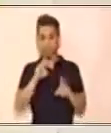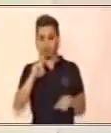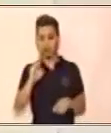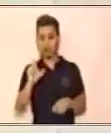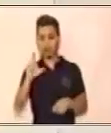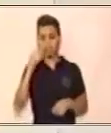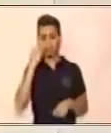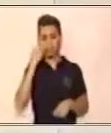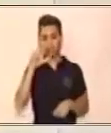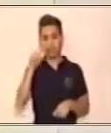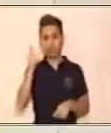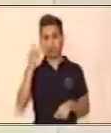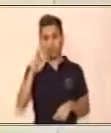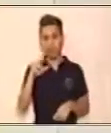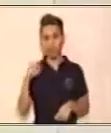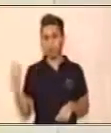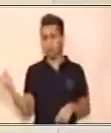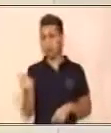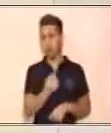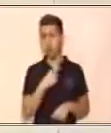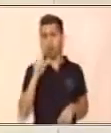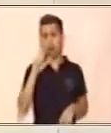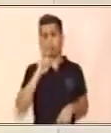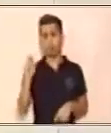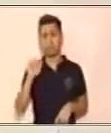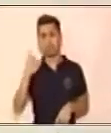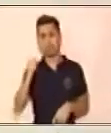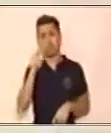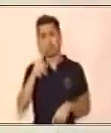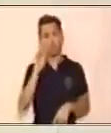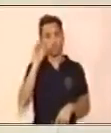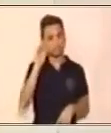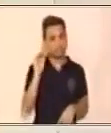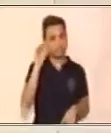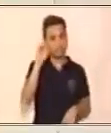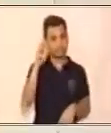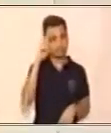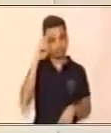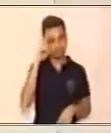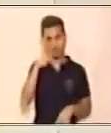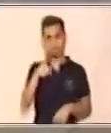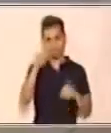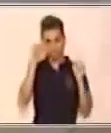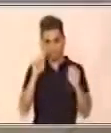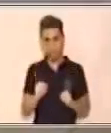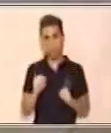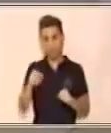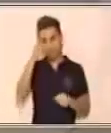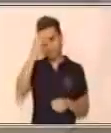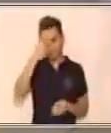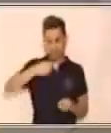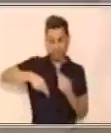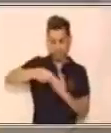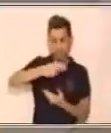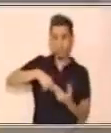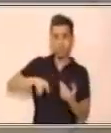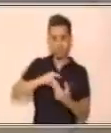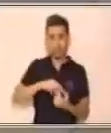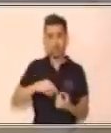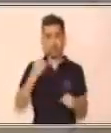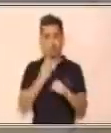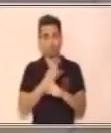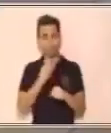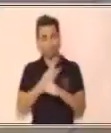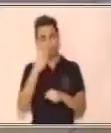durante todo el mes de junio estaremos haciendo énfasis en esto, entonces recuerda en tu casa reciclar, reusar y